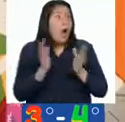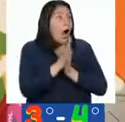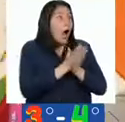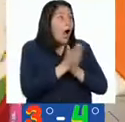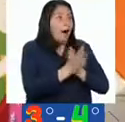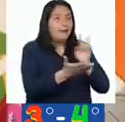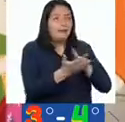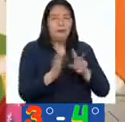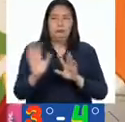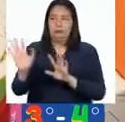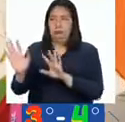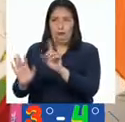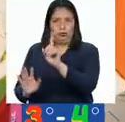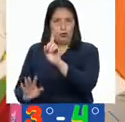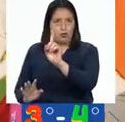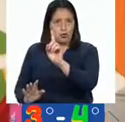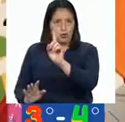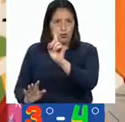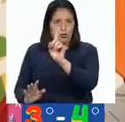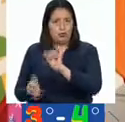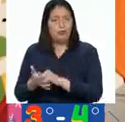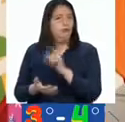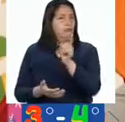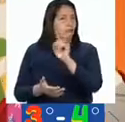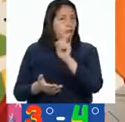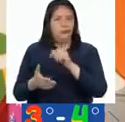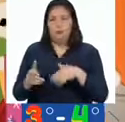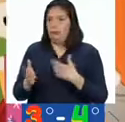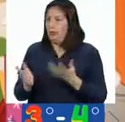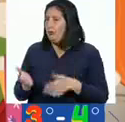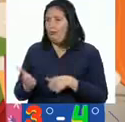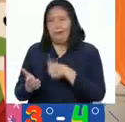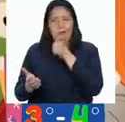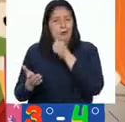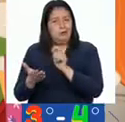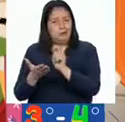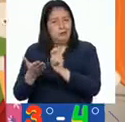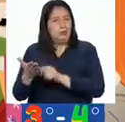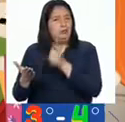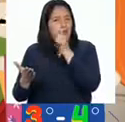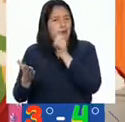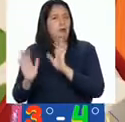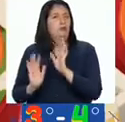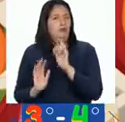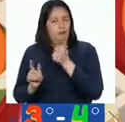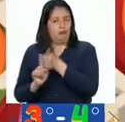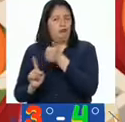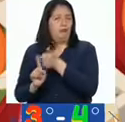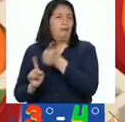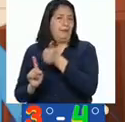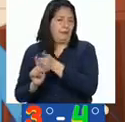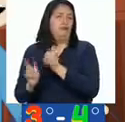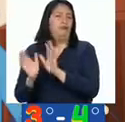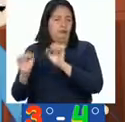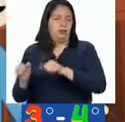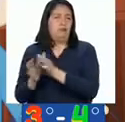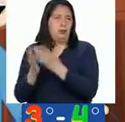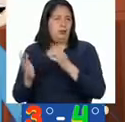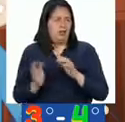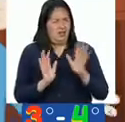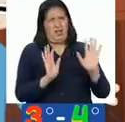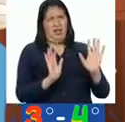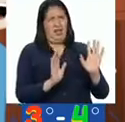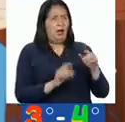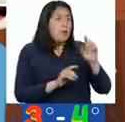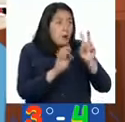¡Leámoslo! ¡No, no, no! Los diarios de vida son privados. Uno solo puede leer el de uno mismo. Pero